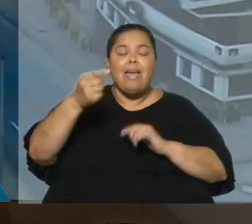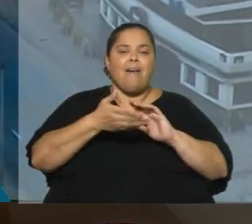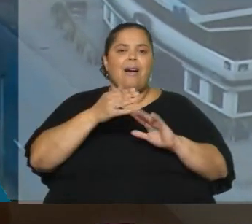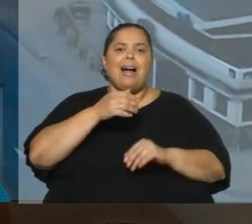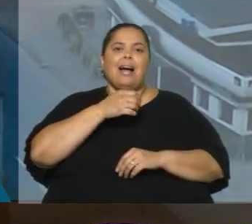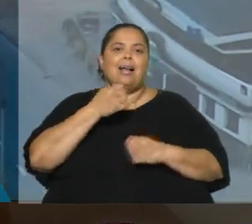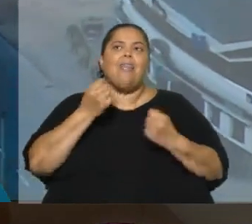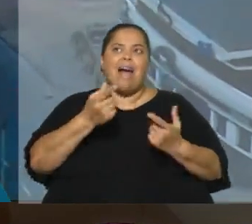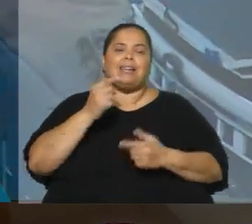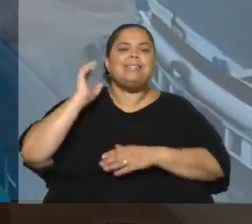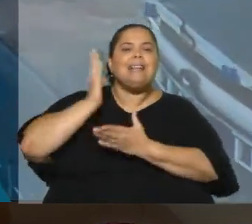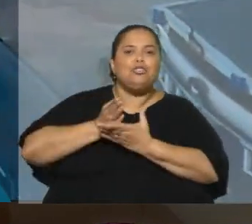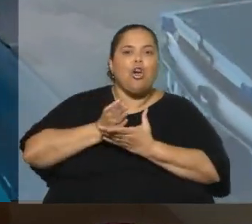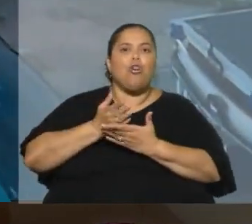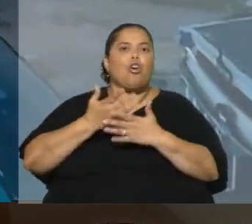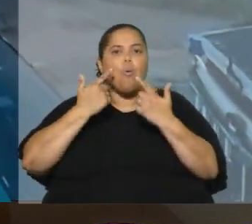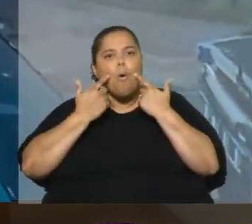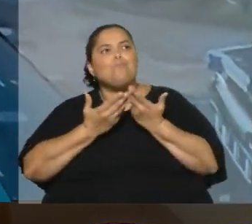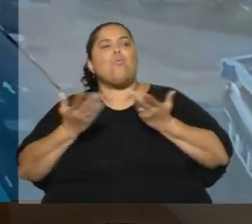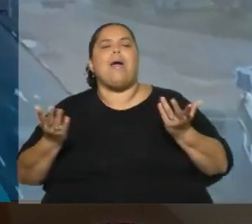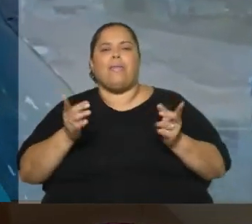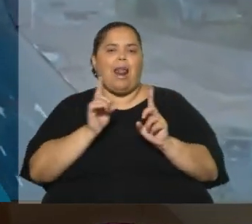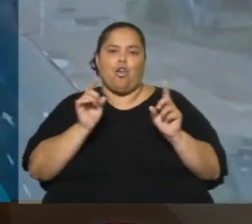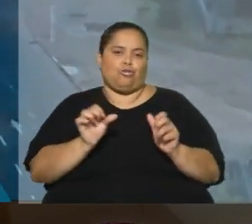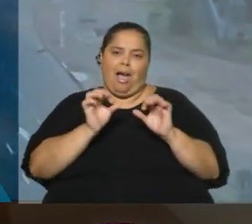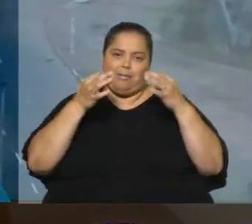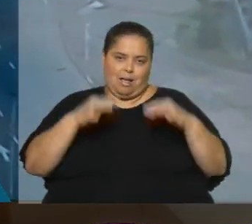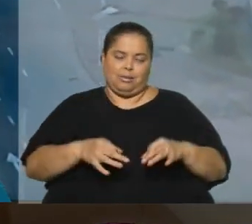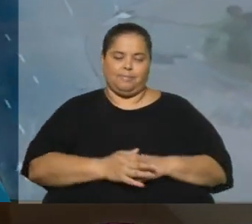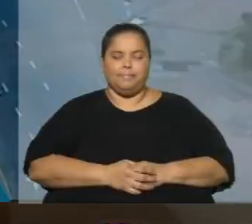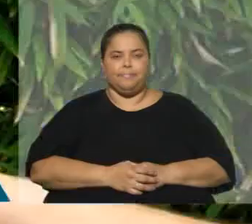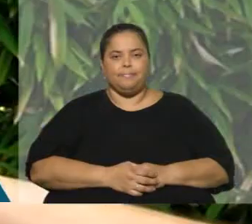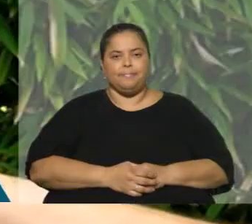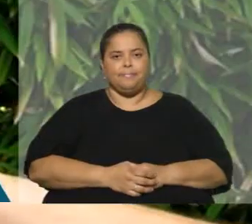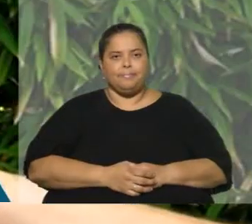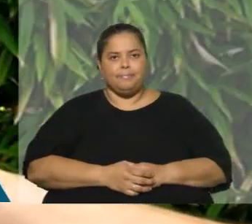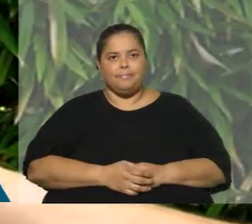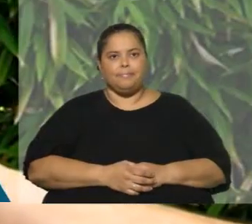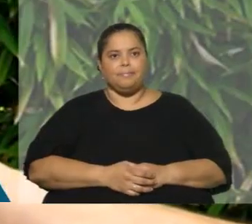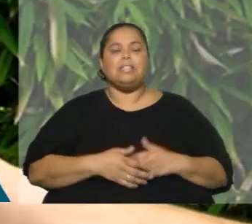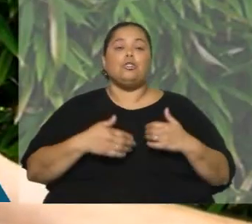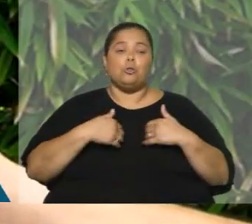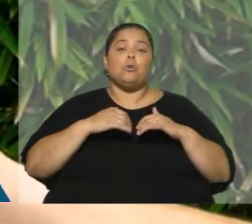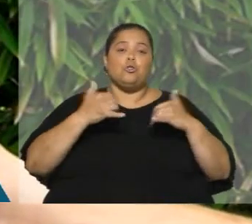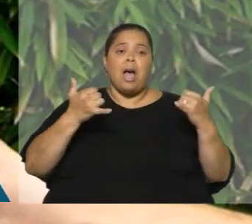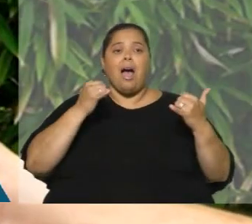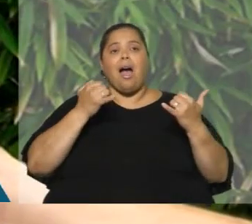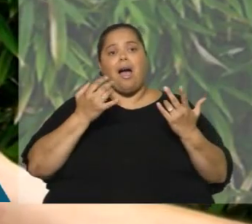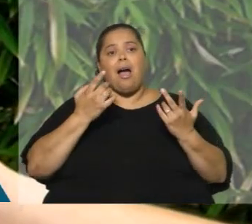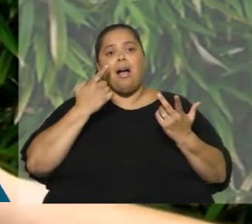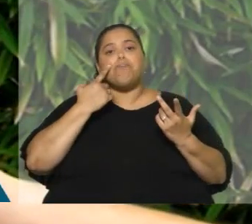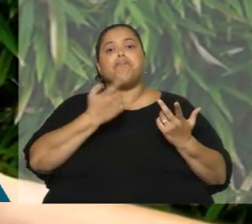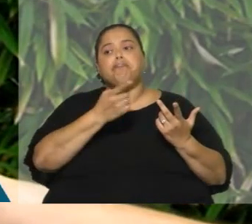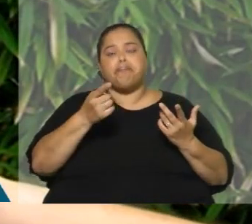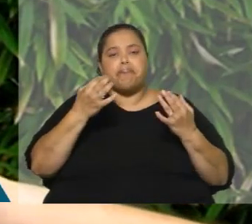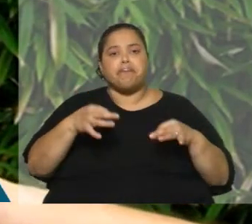que se pretenden sean ejemplarizantes, se dice desde allí. Le dimos vista de las denuncias que están